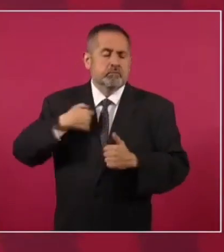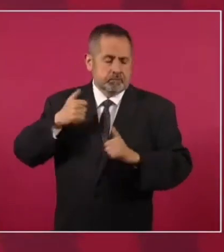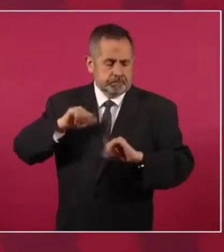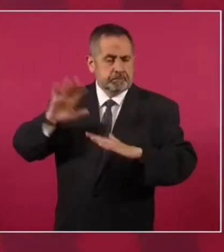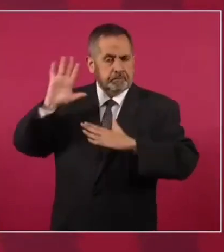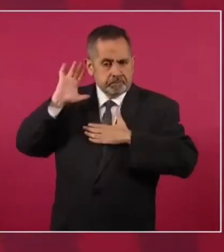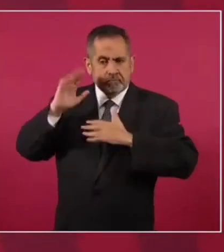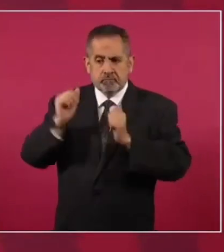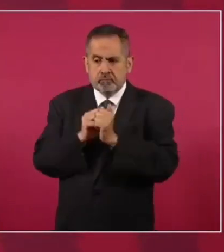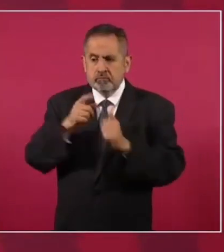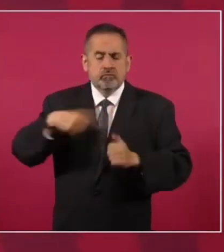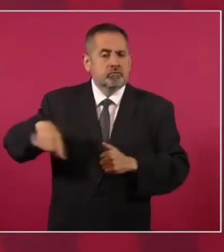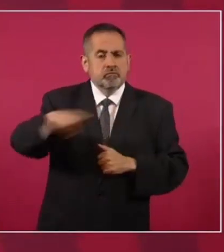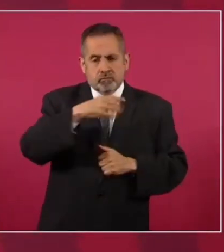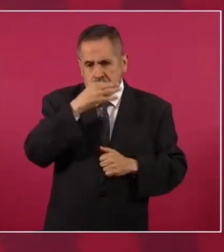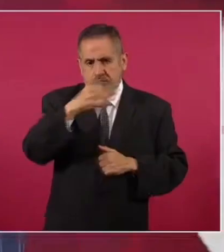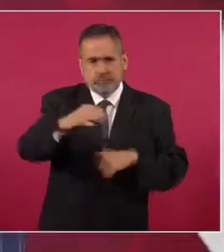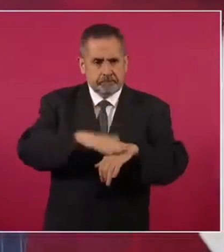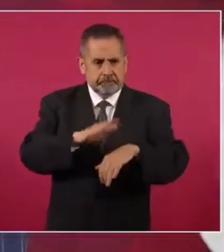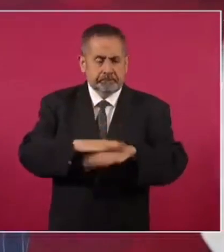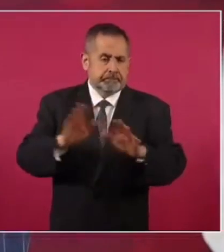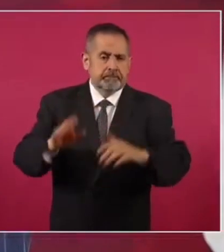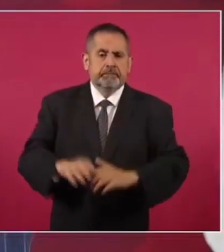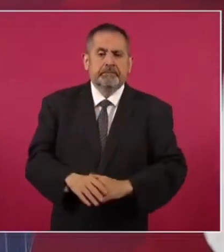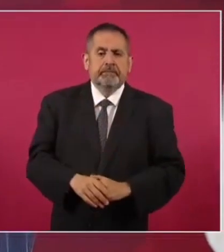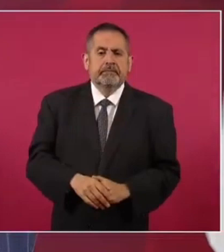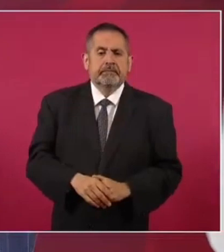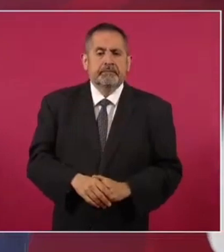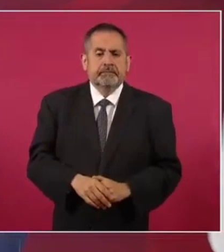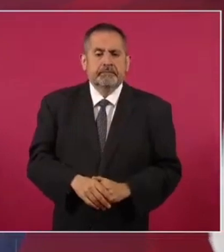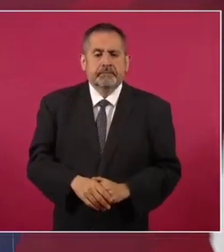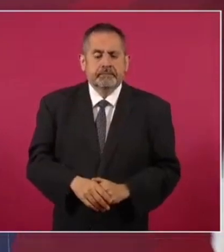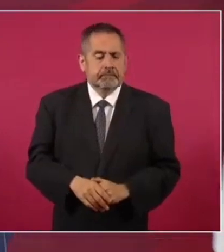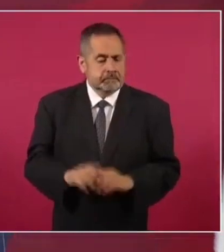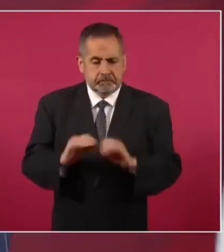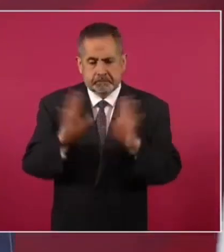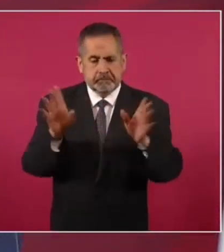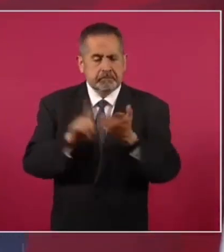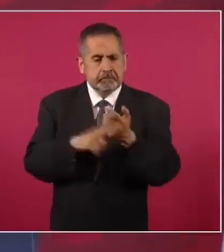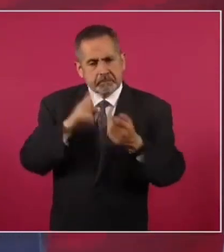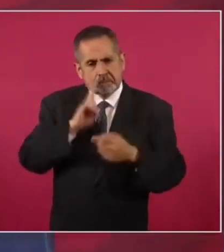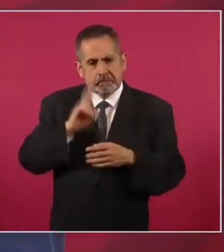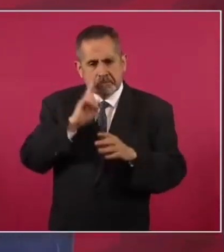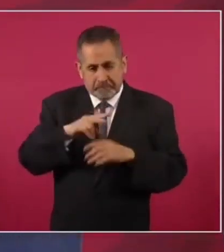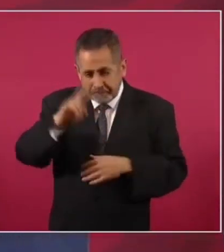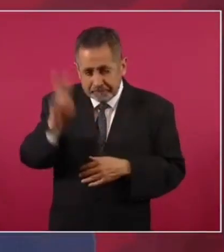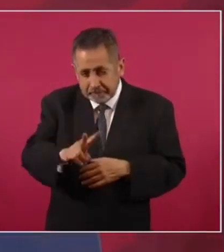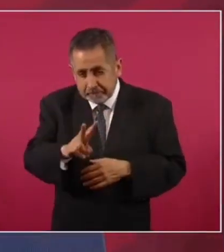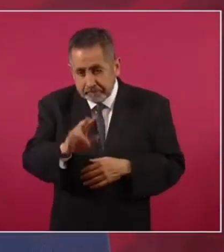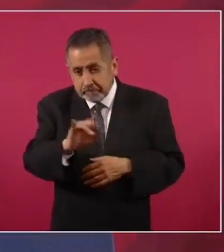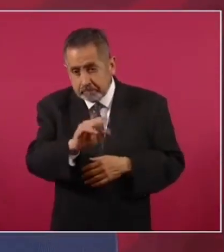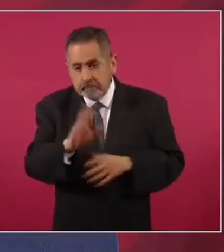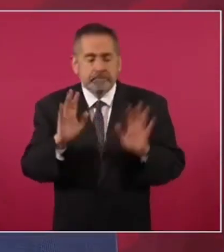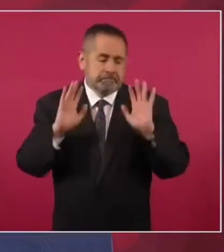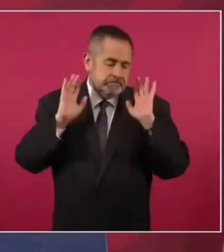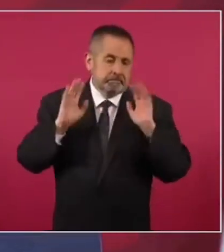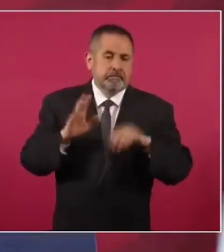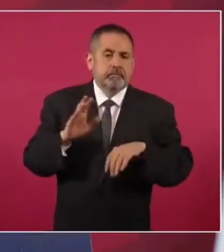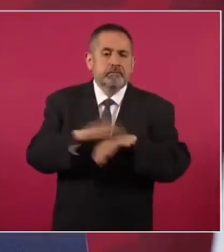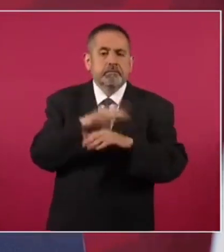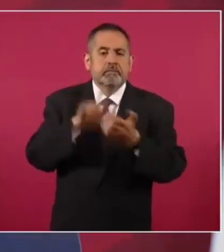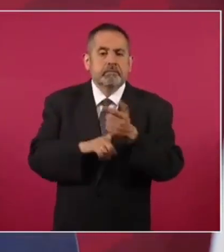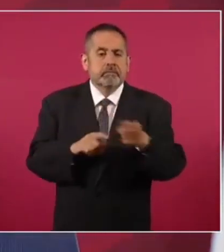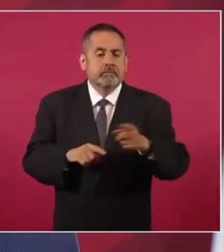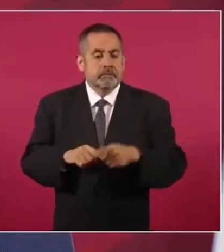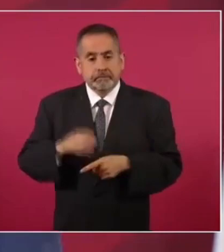compromiso que tenemos. Desde luego hay que ver si es cierto, porque